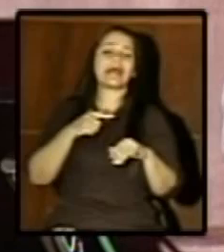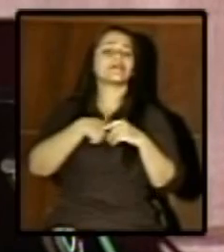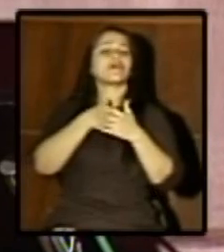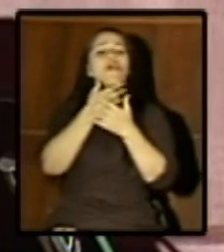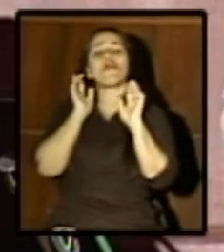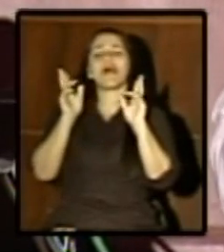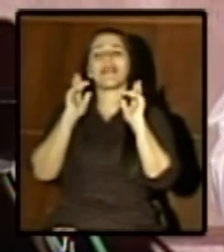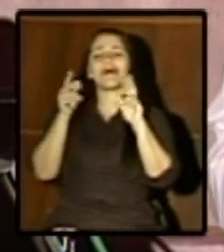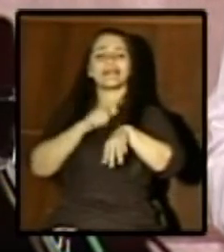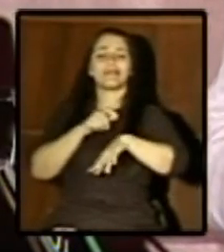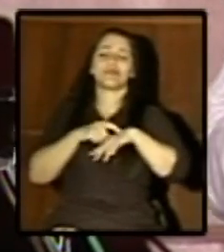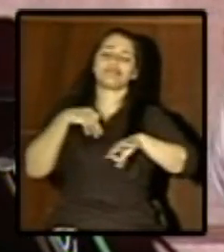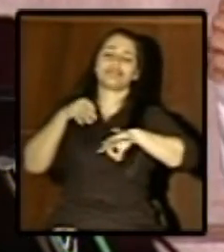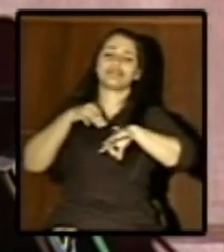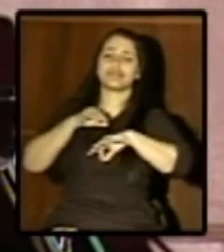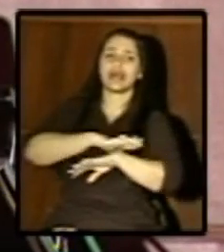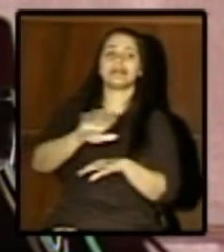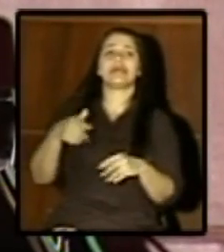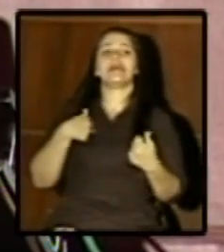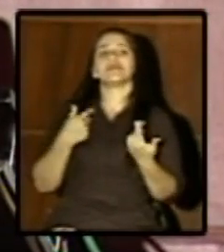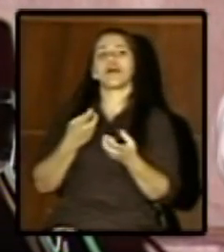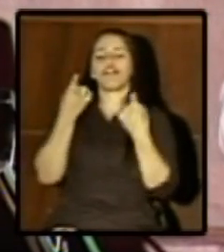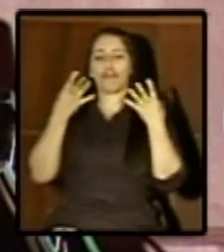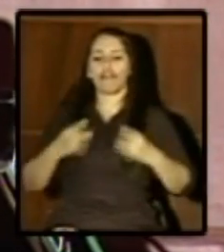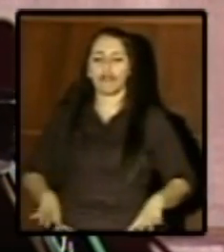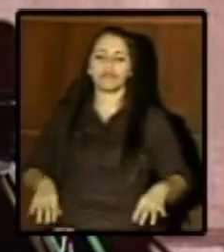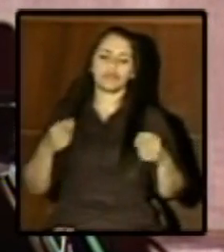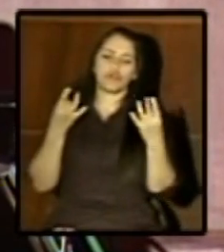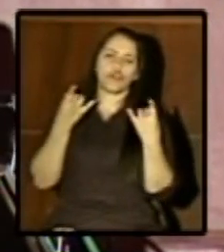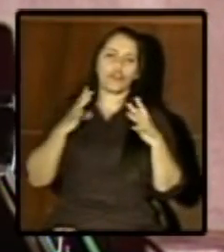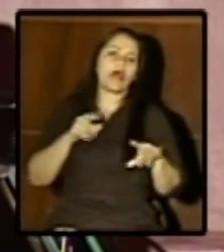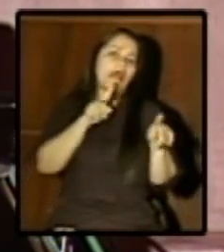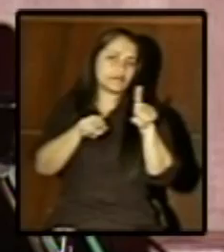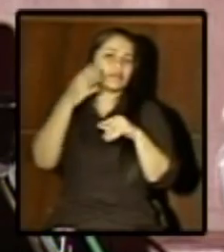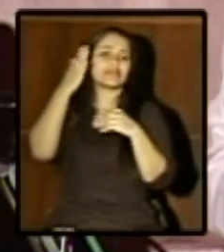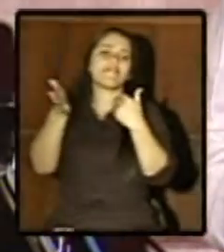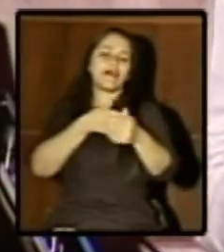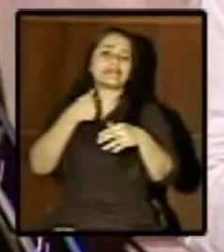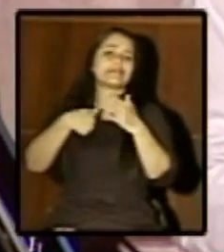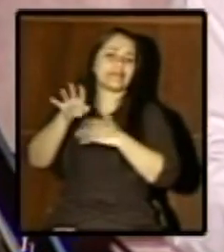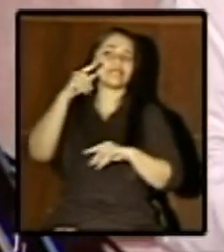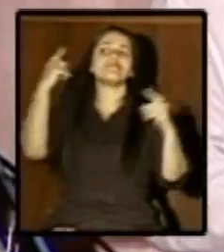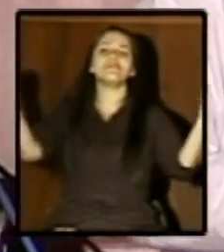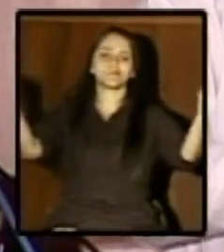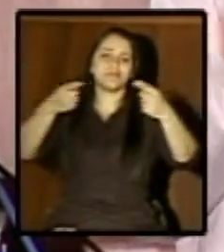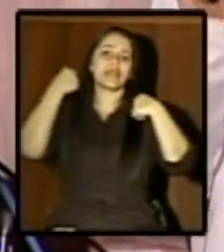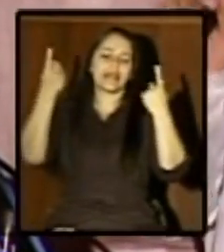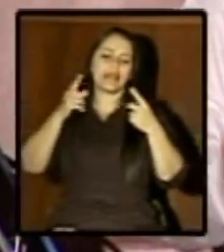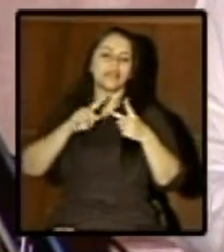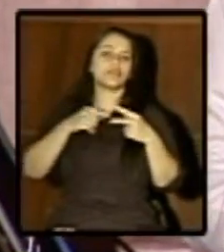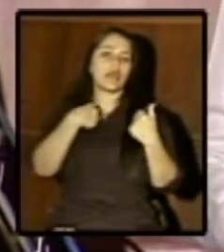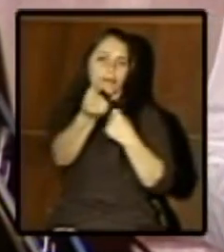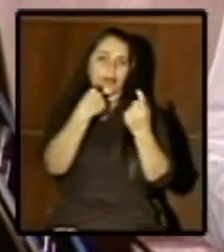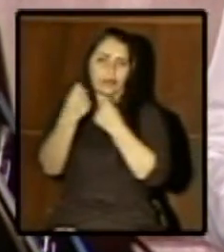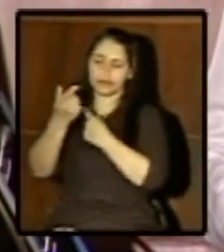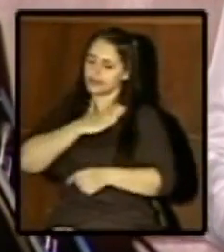Bueno, yo creo que acabamos, pues fue muy rápido, son muchas las articulaciones, las